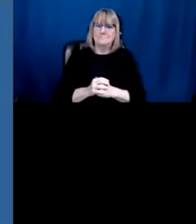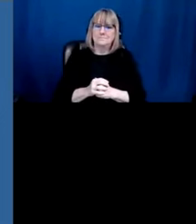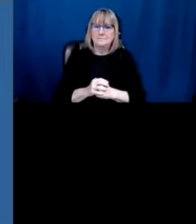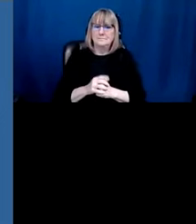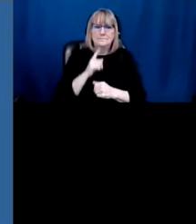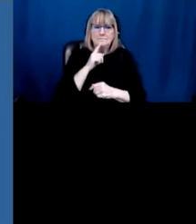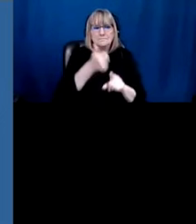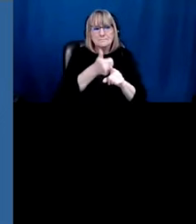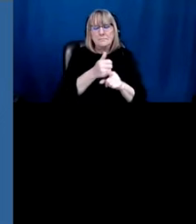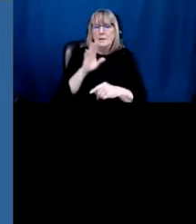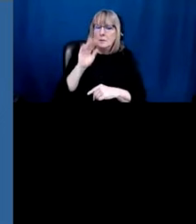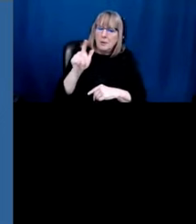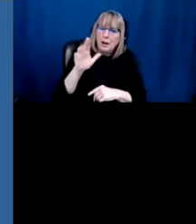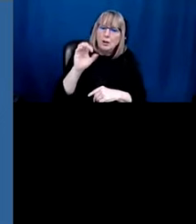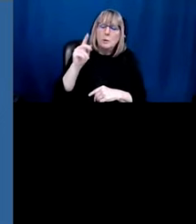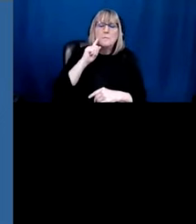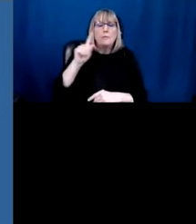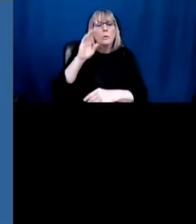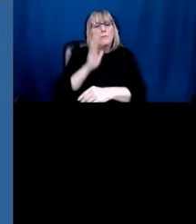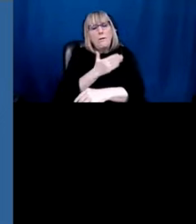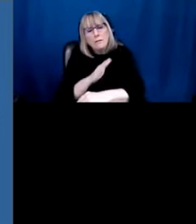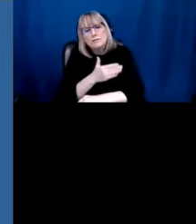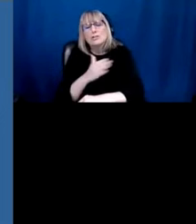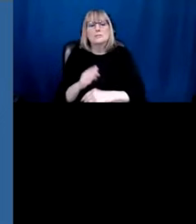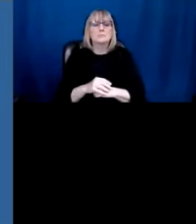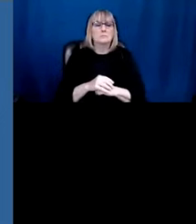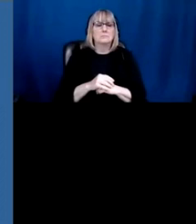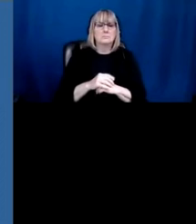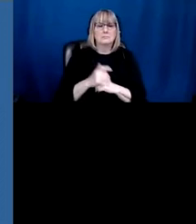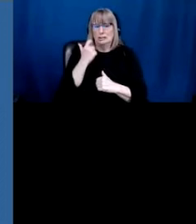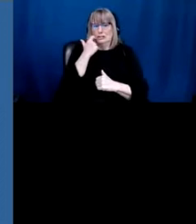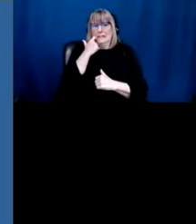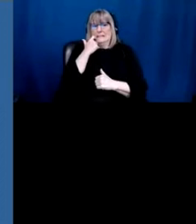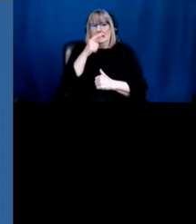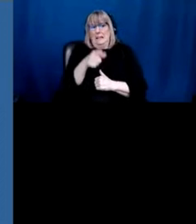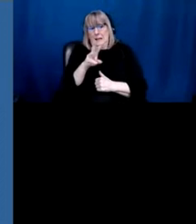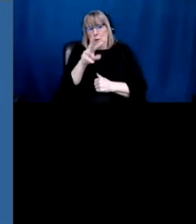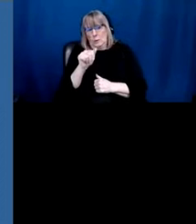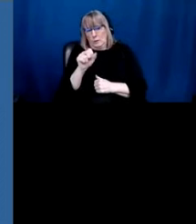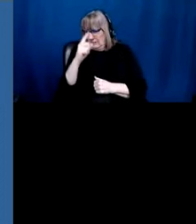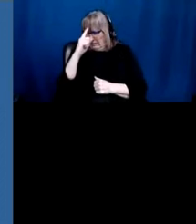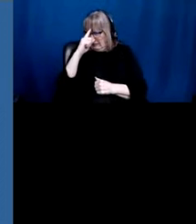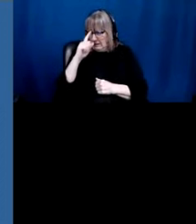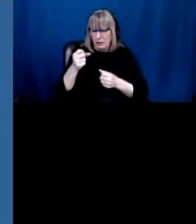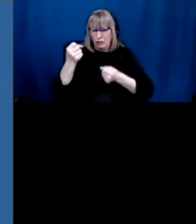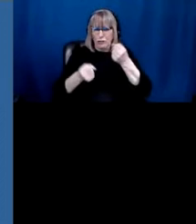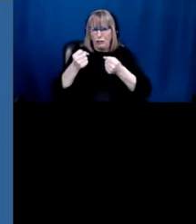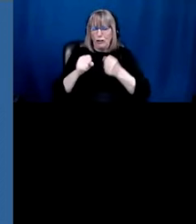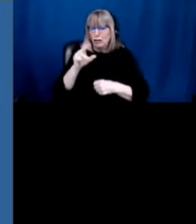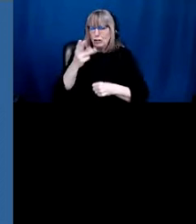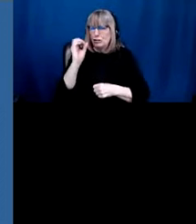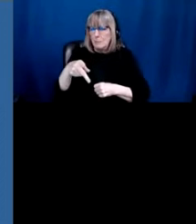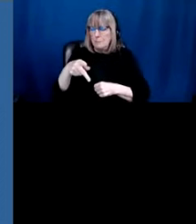a ballroom for concerts. It was. Vamos a incluir un enlace donde uno pueda aprender más sobre la